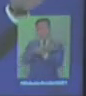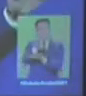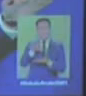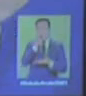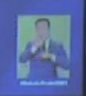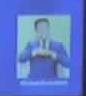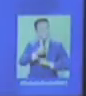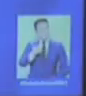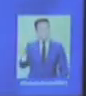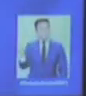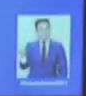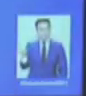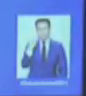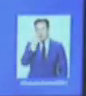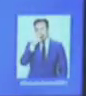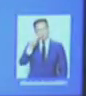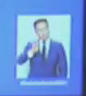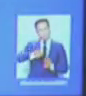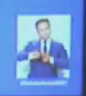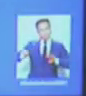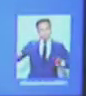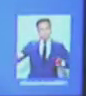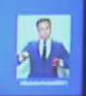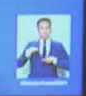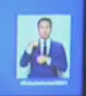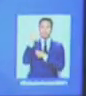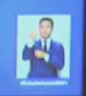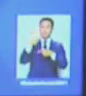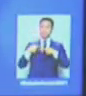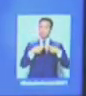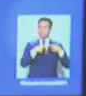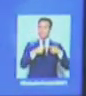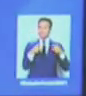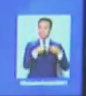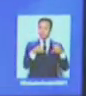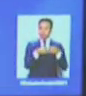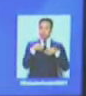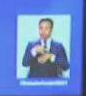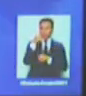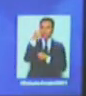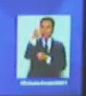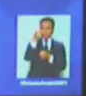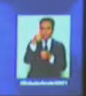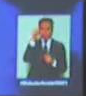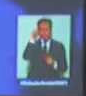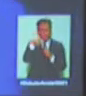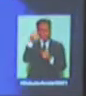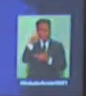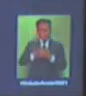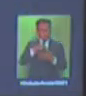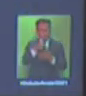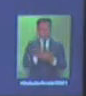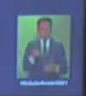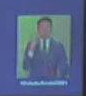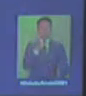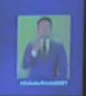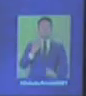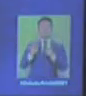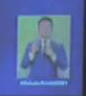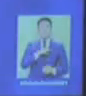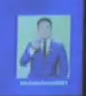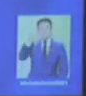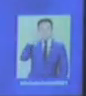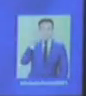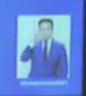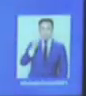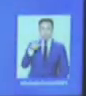acusación constitucional en contra del presidente de la República, Sebastián Piñera. Una iniciativa que comenzó a eso de las 9 de la mañana en